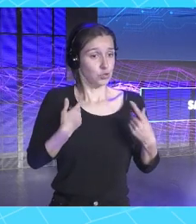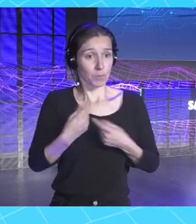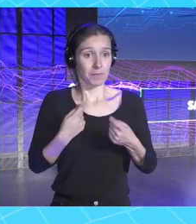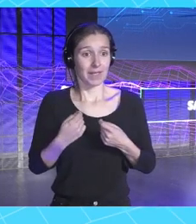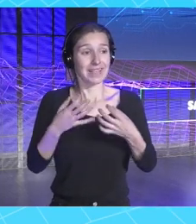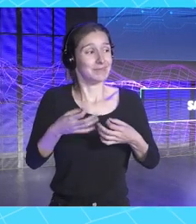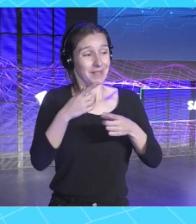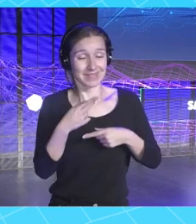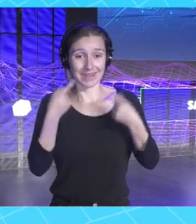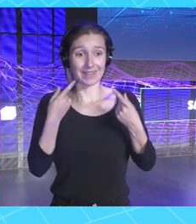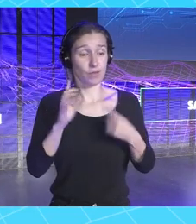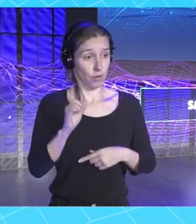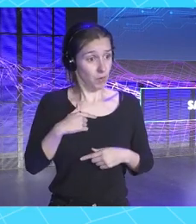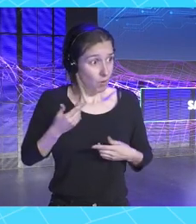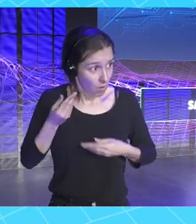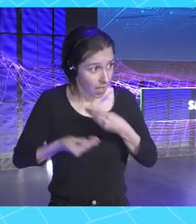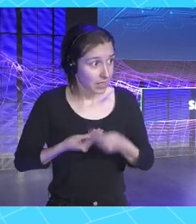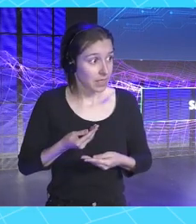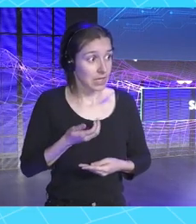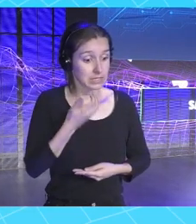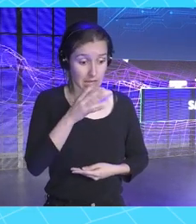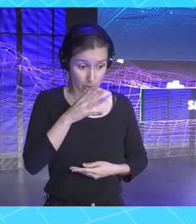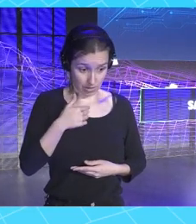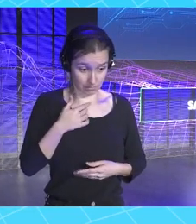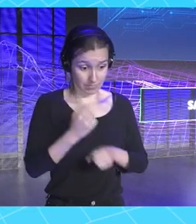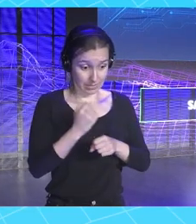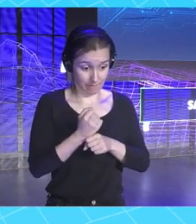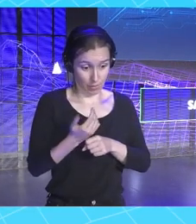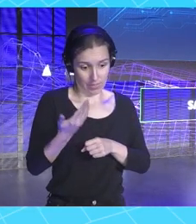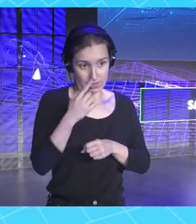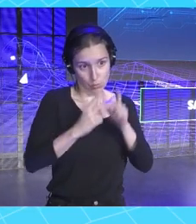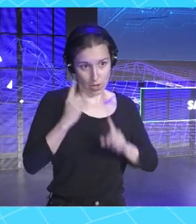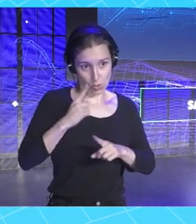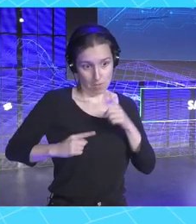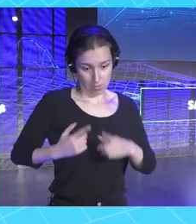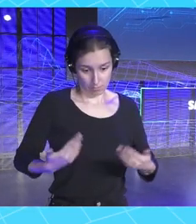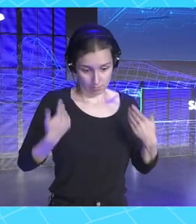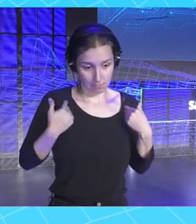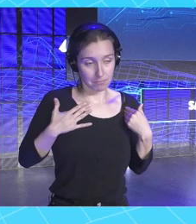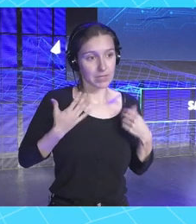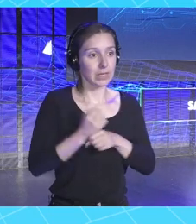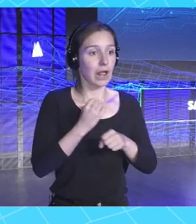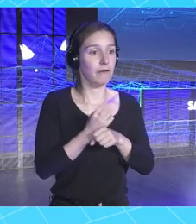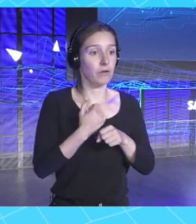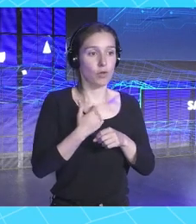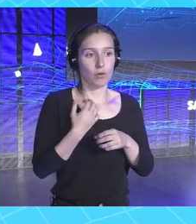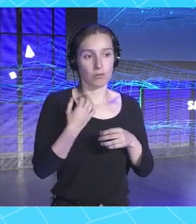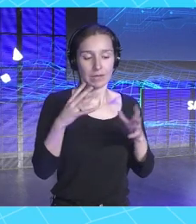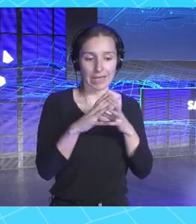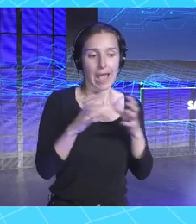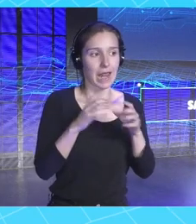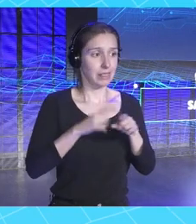sonriendo pero ahí está y si ahora pasa a ser mi trabajo desde hace un año y medio pues tengo que dedicarle el mismo tiempo y las mismas ganas